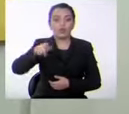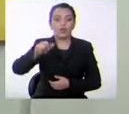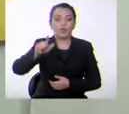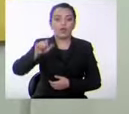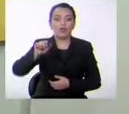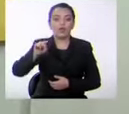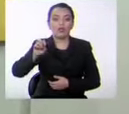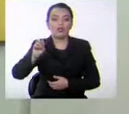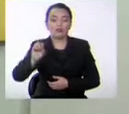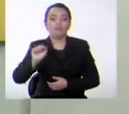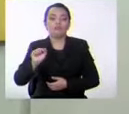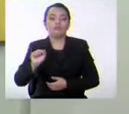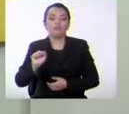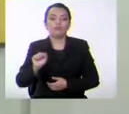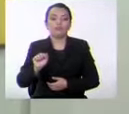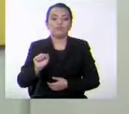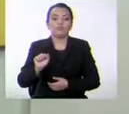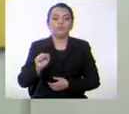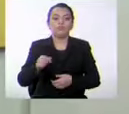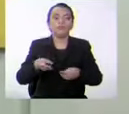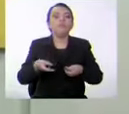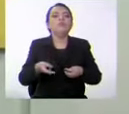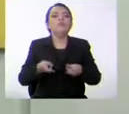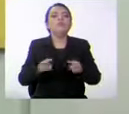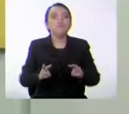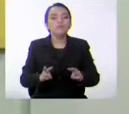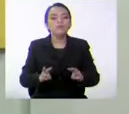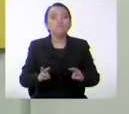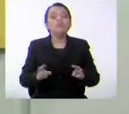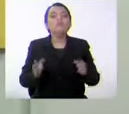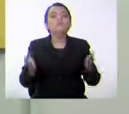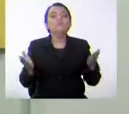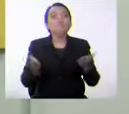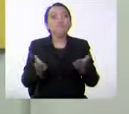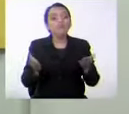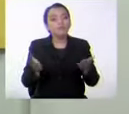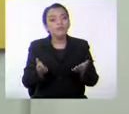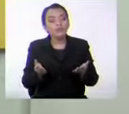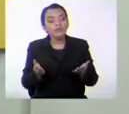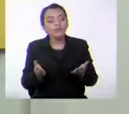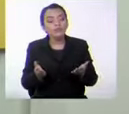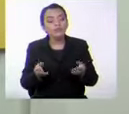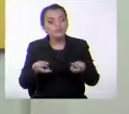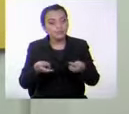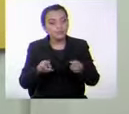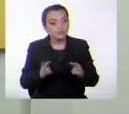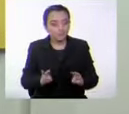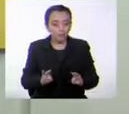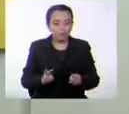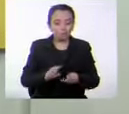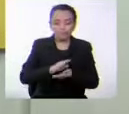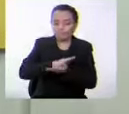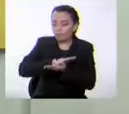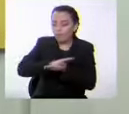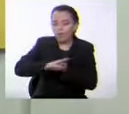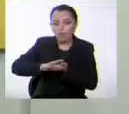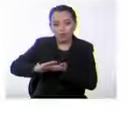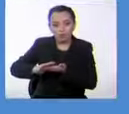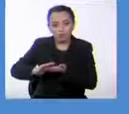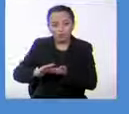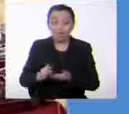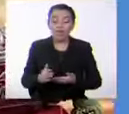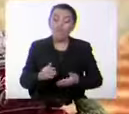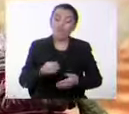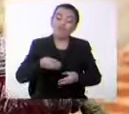había formas puras de gobernar y formas impuras. Dentro de las puras, él